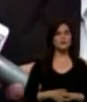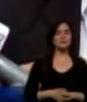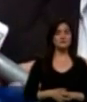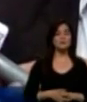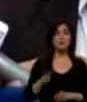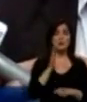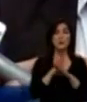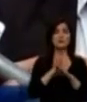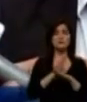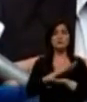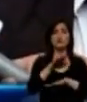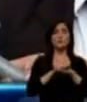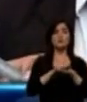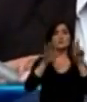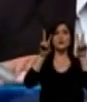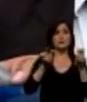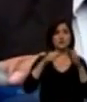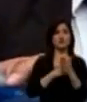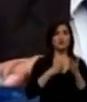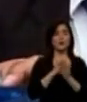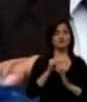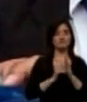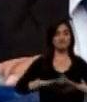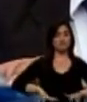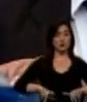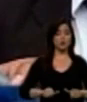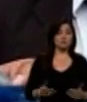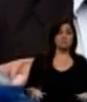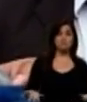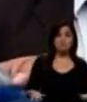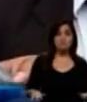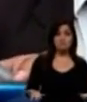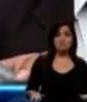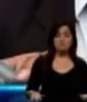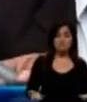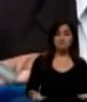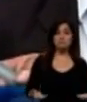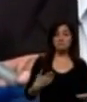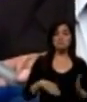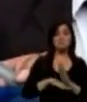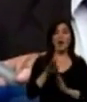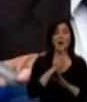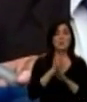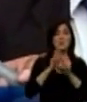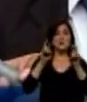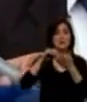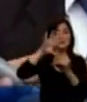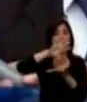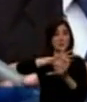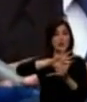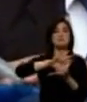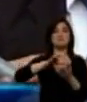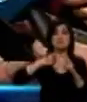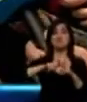hablado sobre el tema de la lucha contra la corrupción. Le tomamos la palabra. De una cirugía mayor habla él. Aquí en la asamblea puede ser el